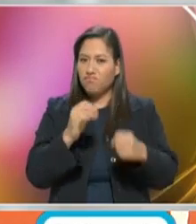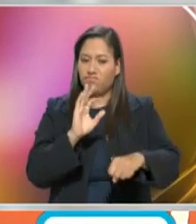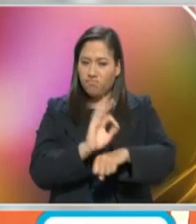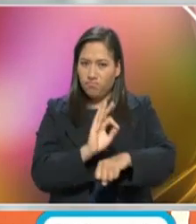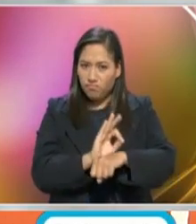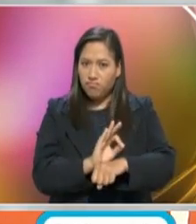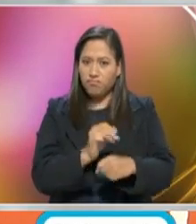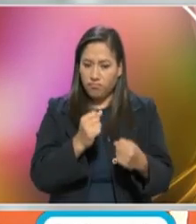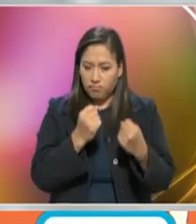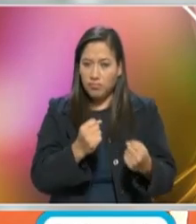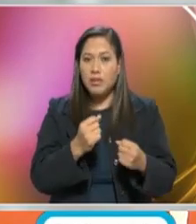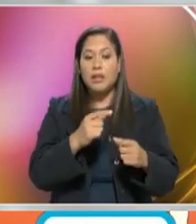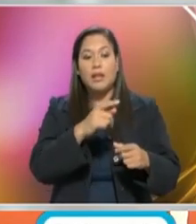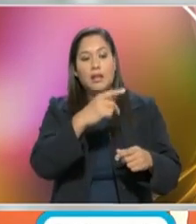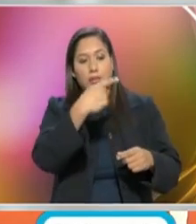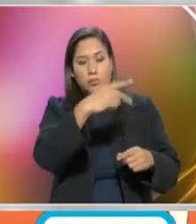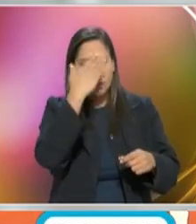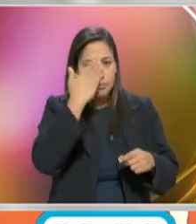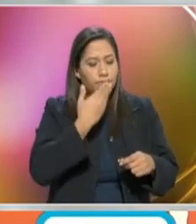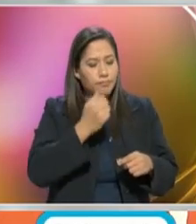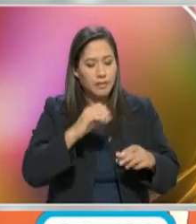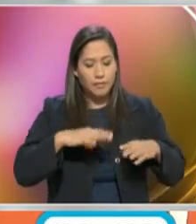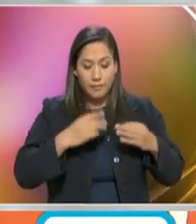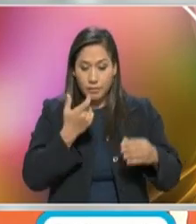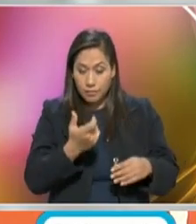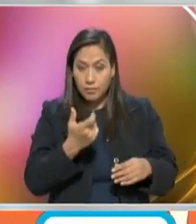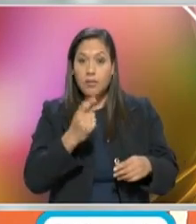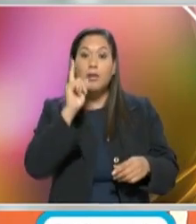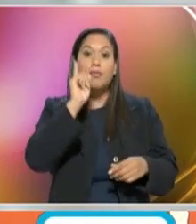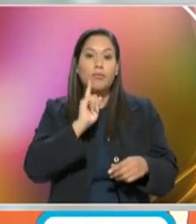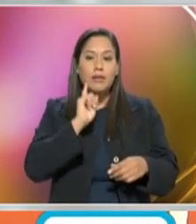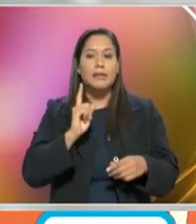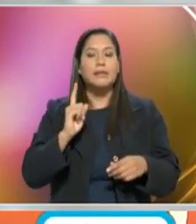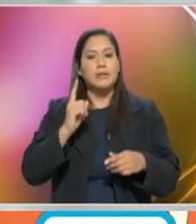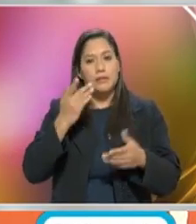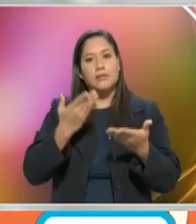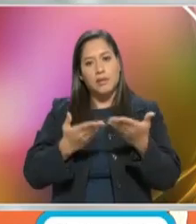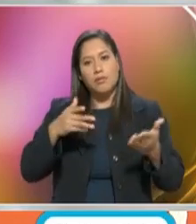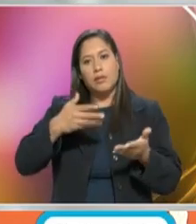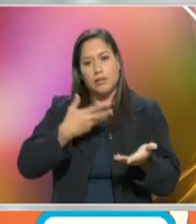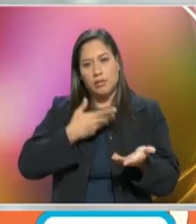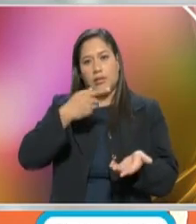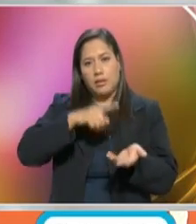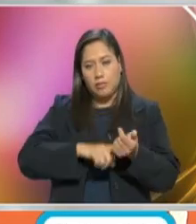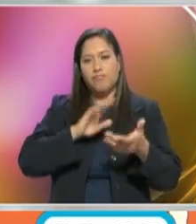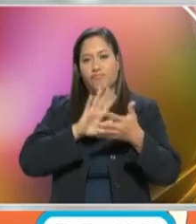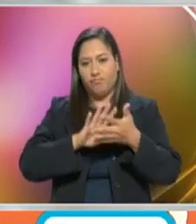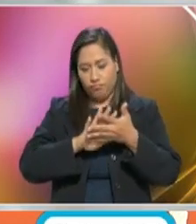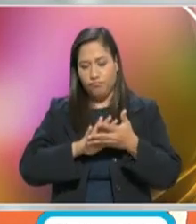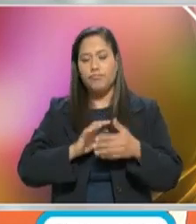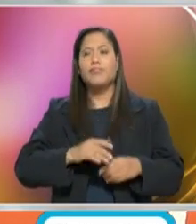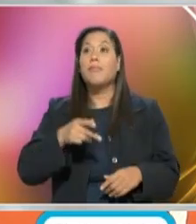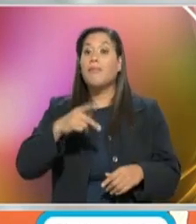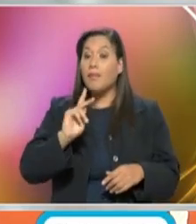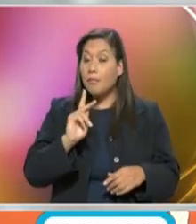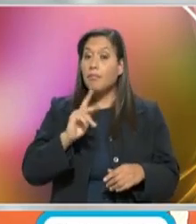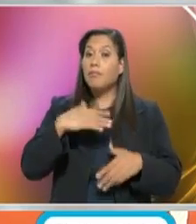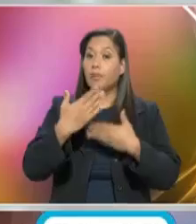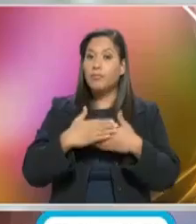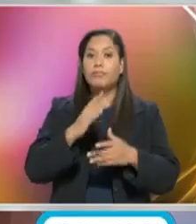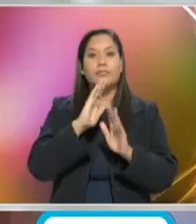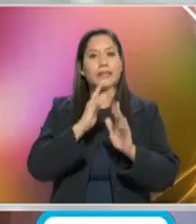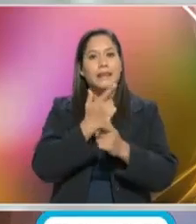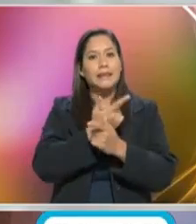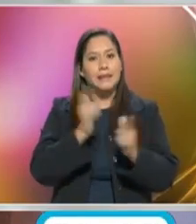las capacidades financieras y productivas de las mujeres que hoy se encuentran en estado de reclusión, pero que están próximas